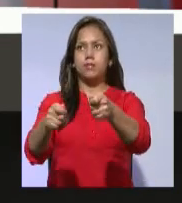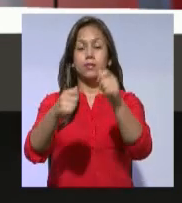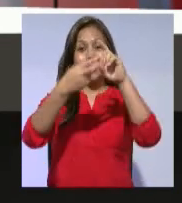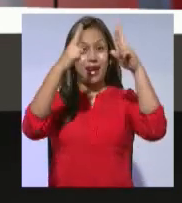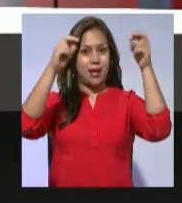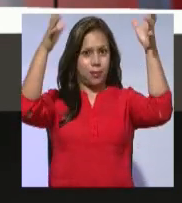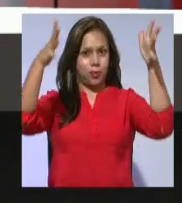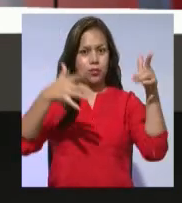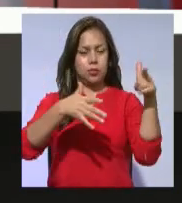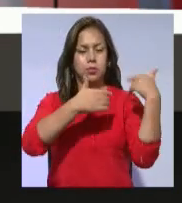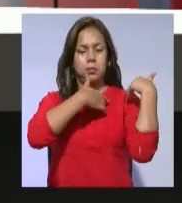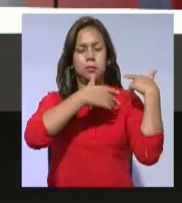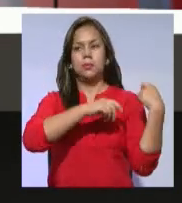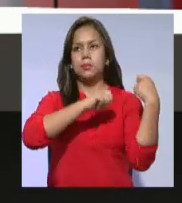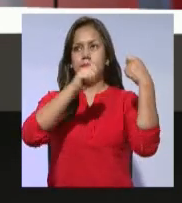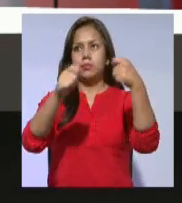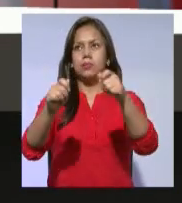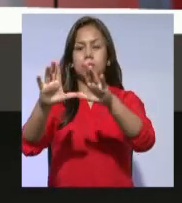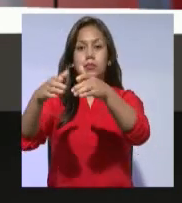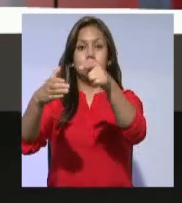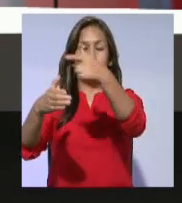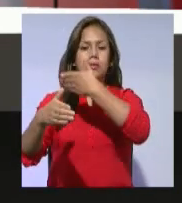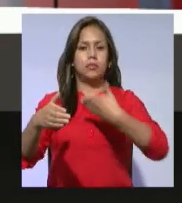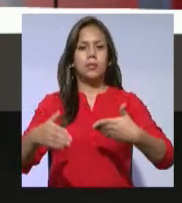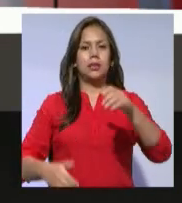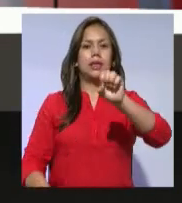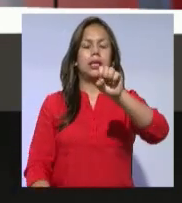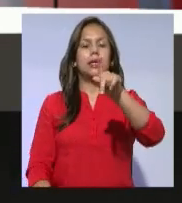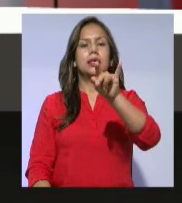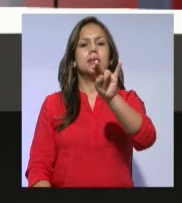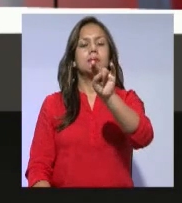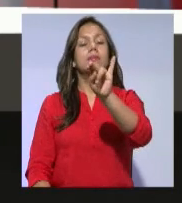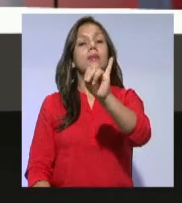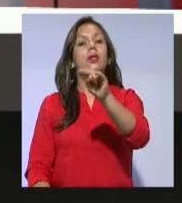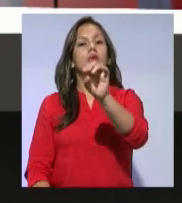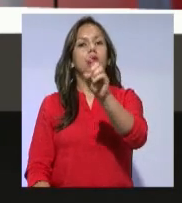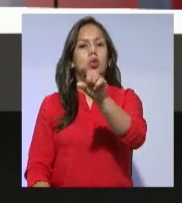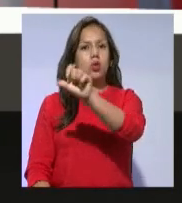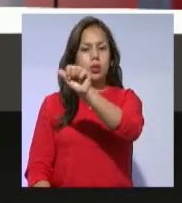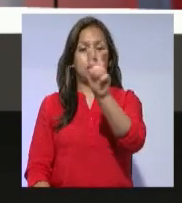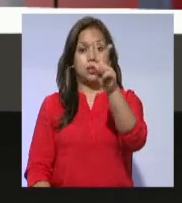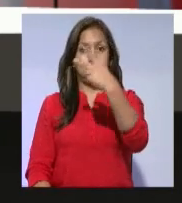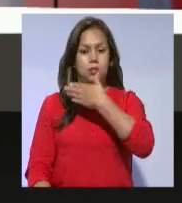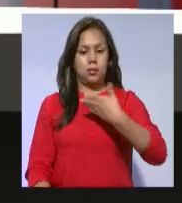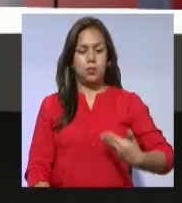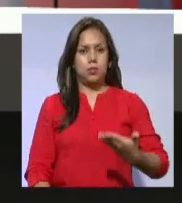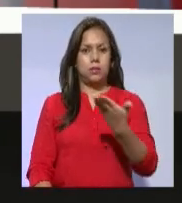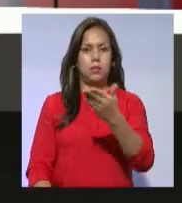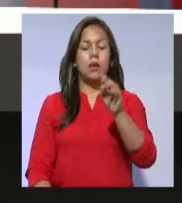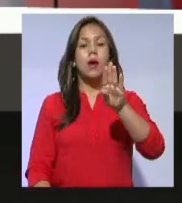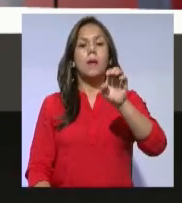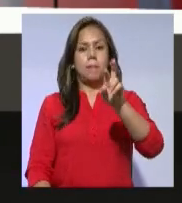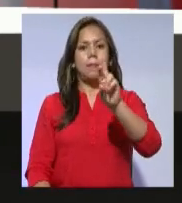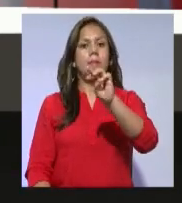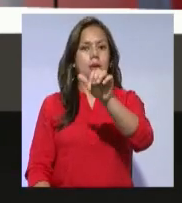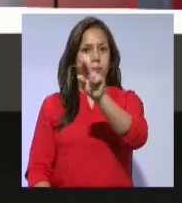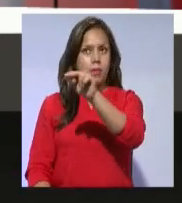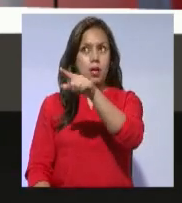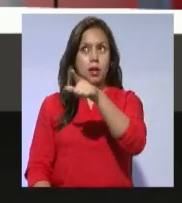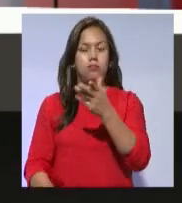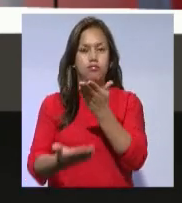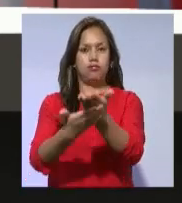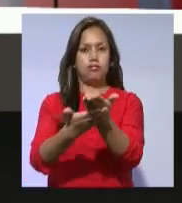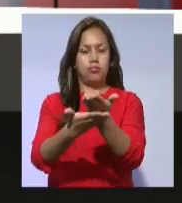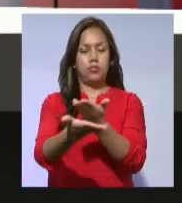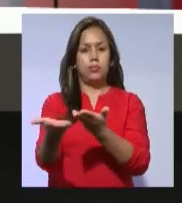red de maestros al titular de la comisión de educación augusto espinoza y al segundo vicepresidente de la asamblea carlos berman los docentes solicitaron